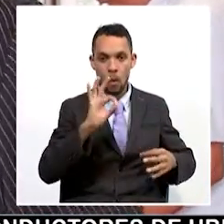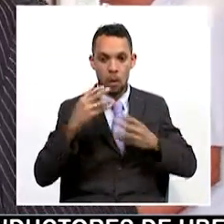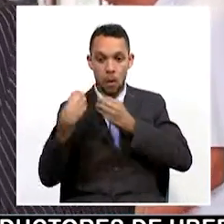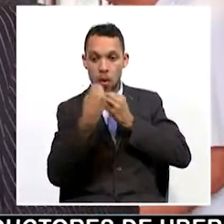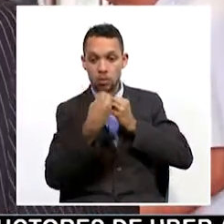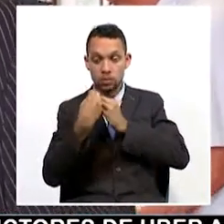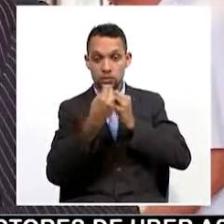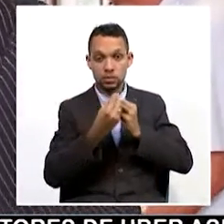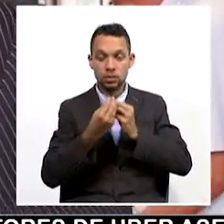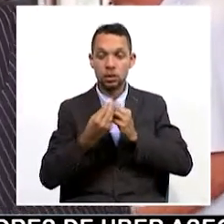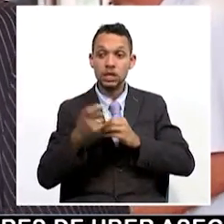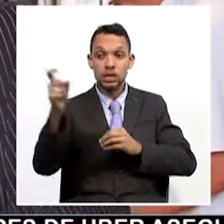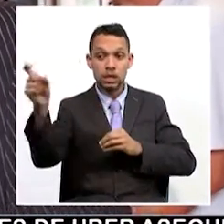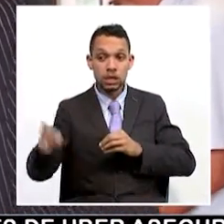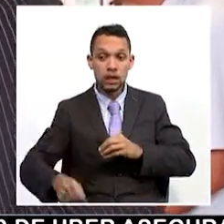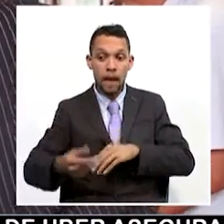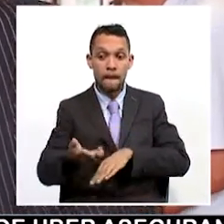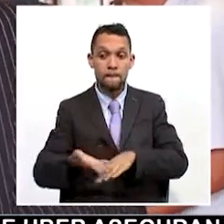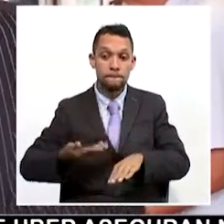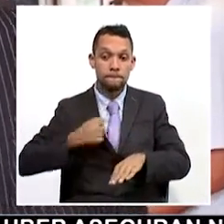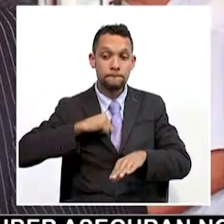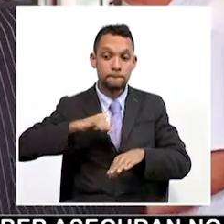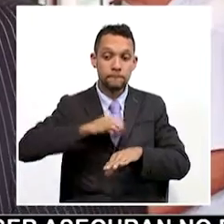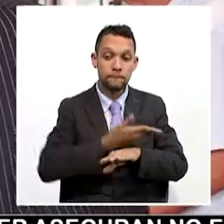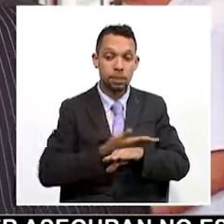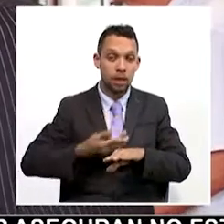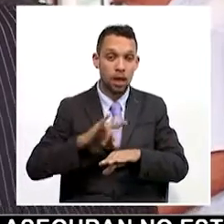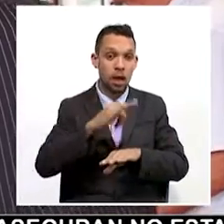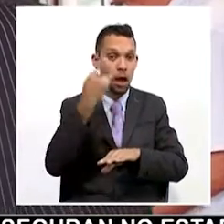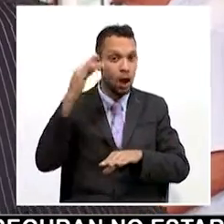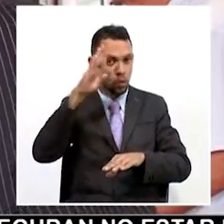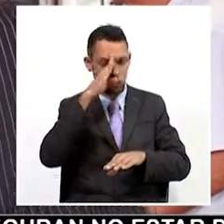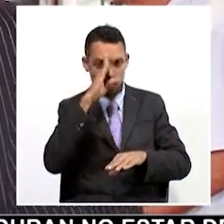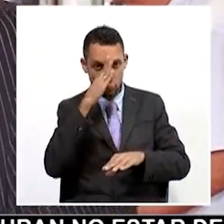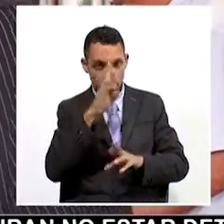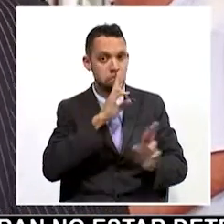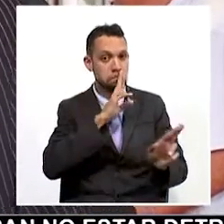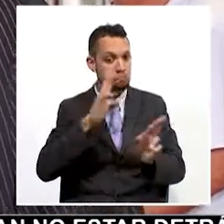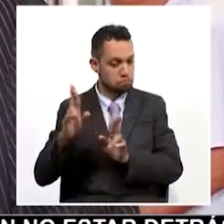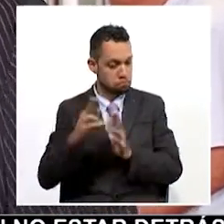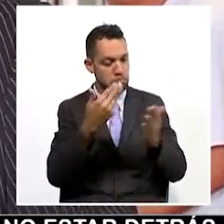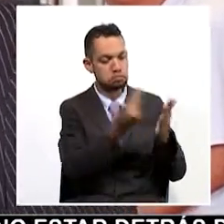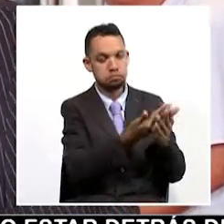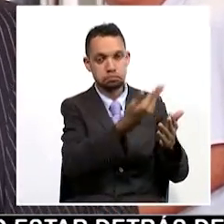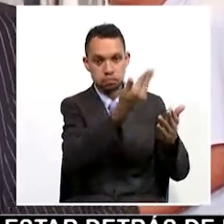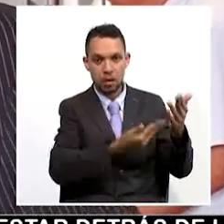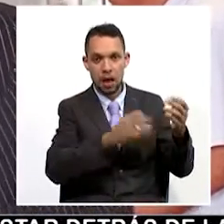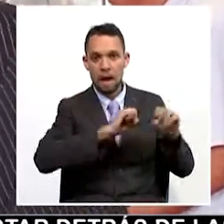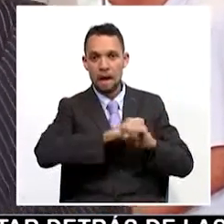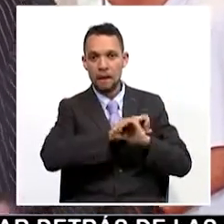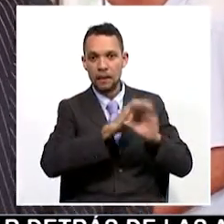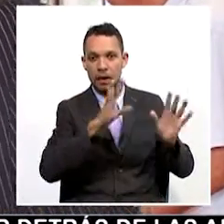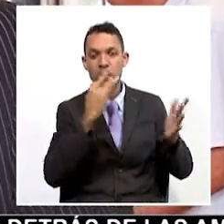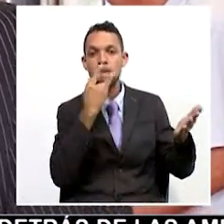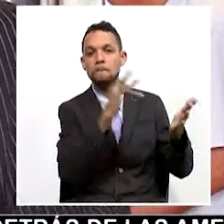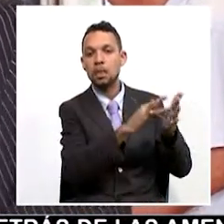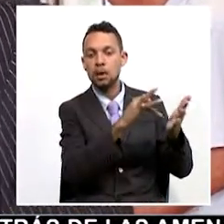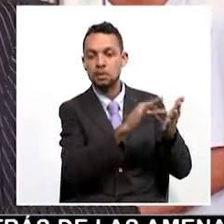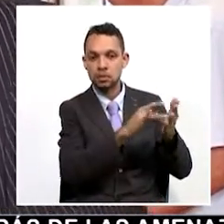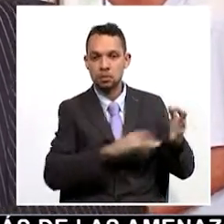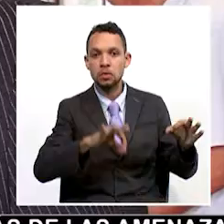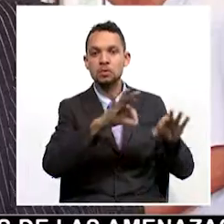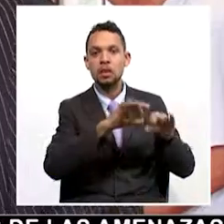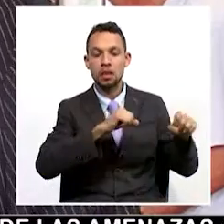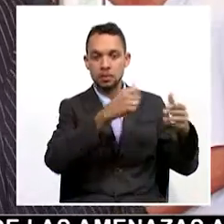bajo el derecho de petición algunas inquietudes, y estamos dispuestos a resolver esas inquietudes a través